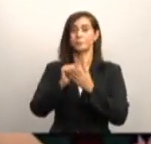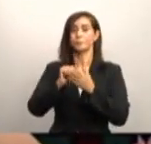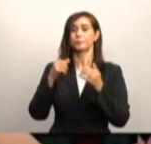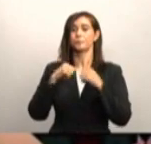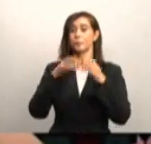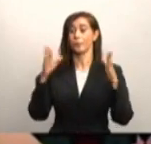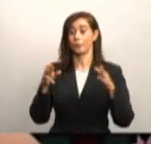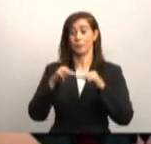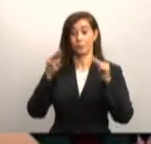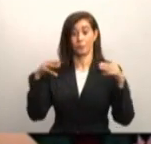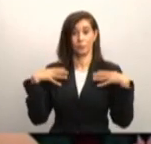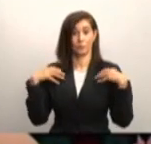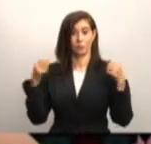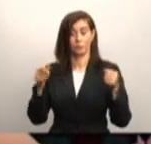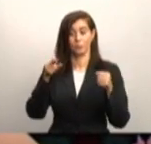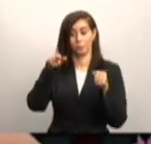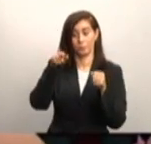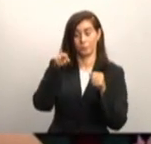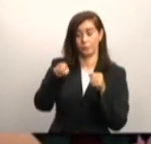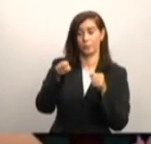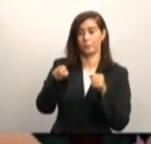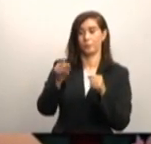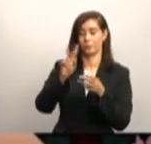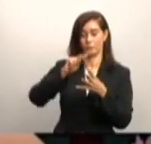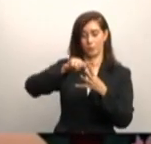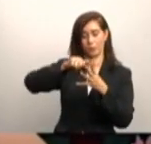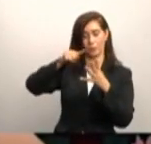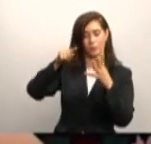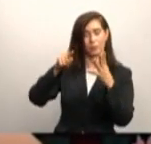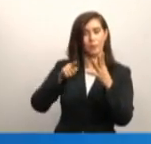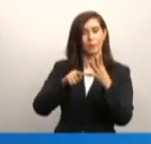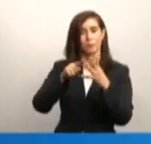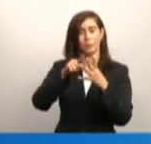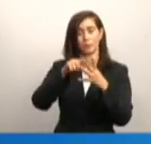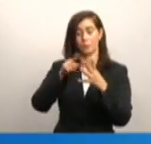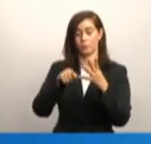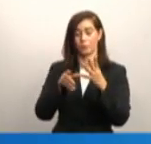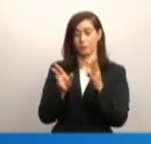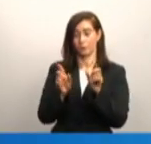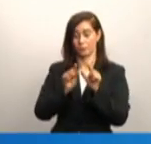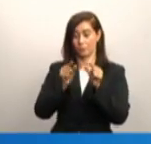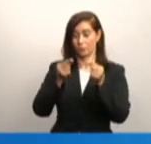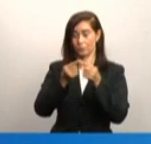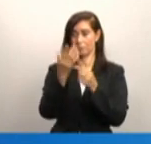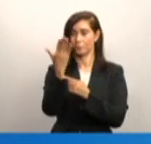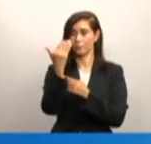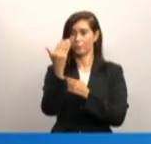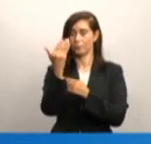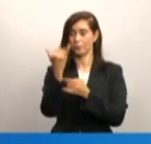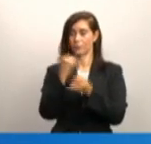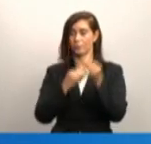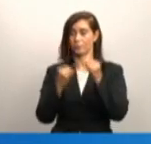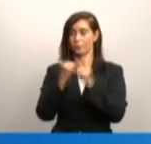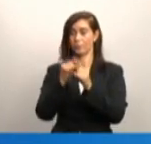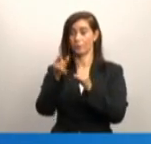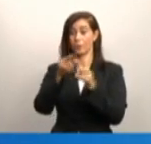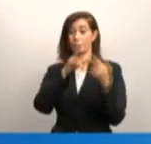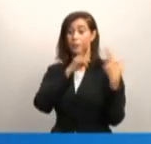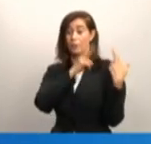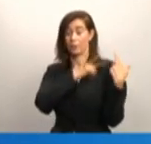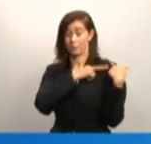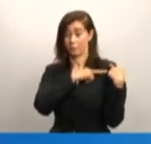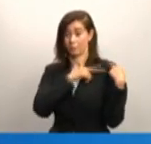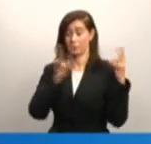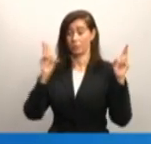el Ministerio de Salud Pública es una de cuatro ministerios que dentro de un conjunto de 15 instituciones fueron designados en el mes de